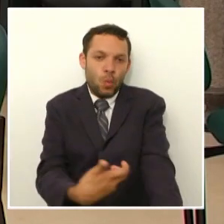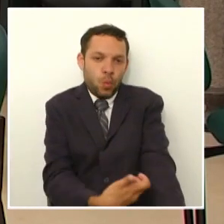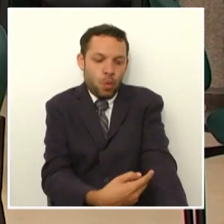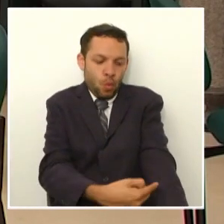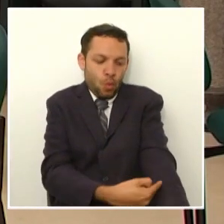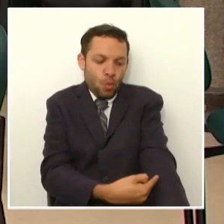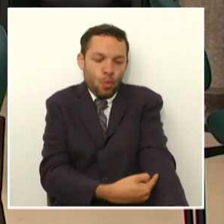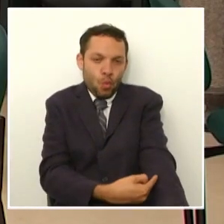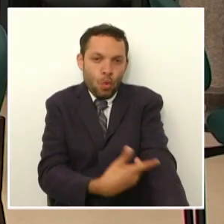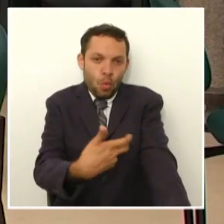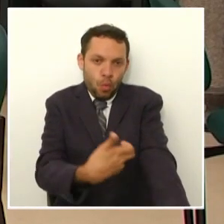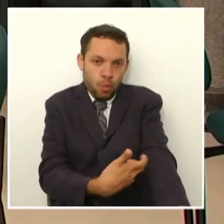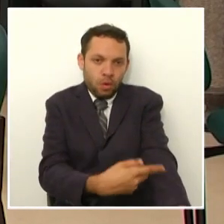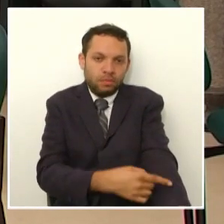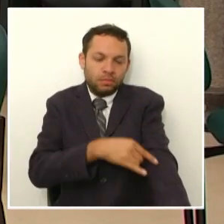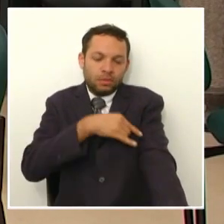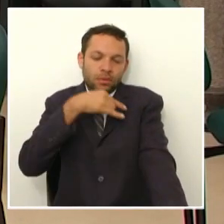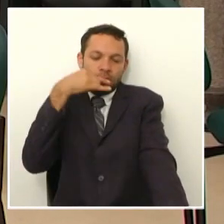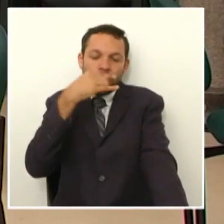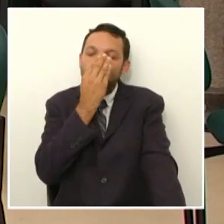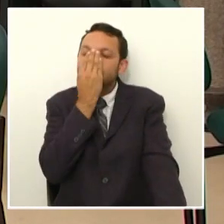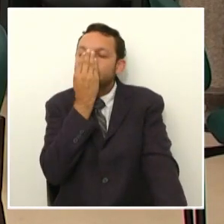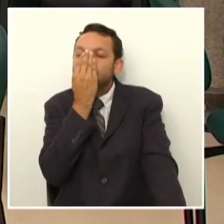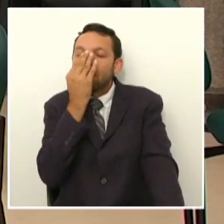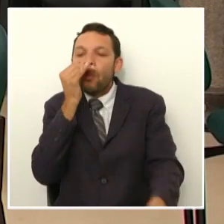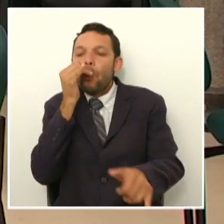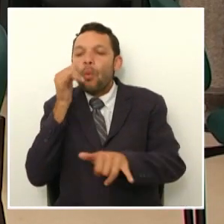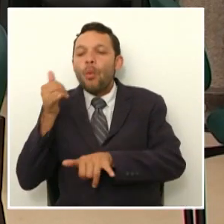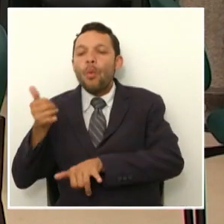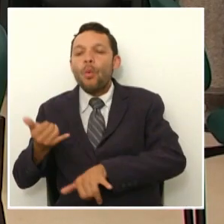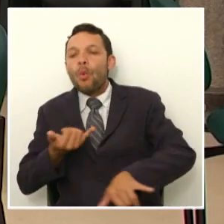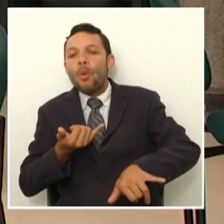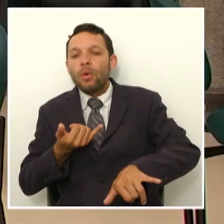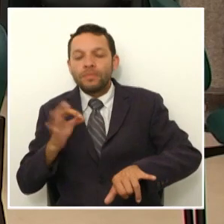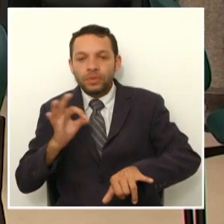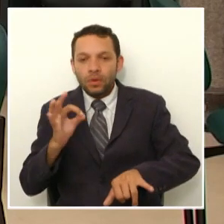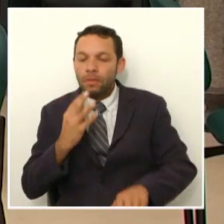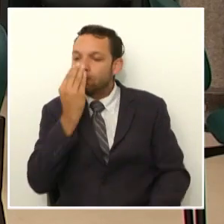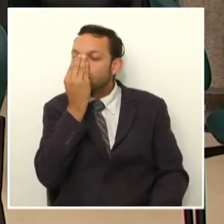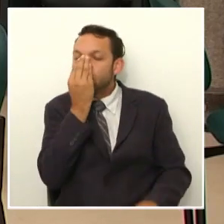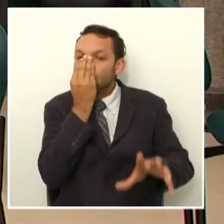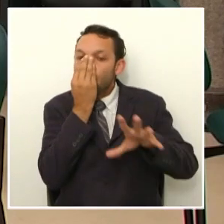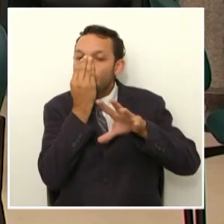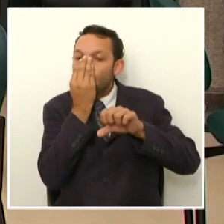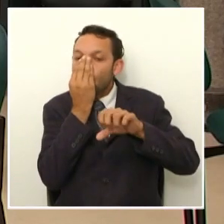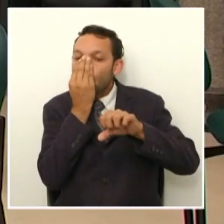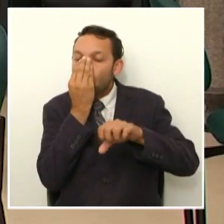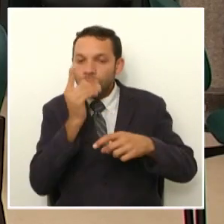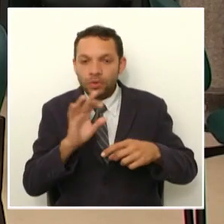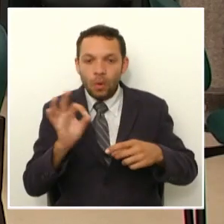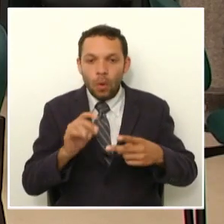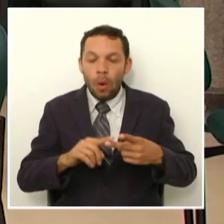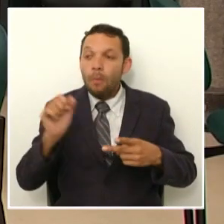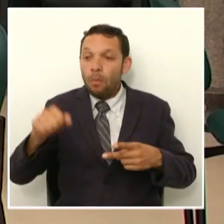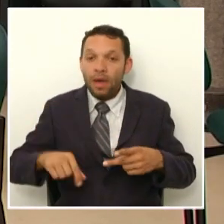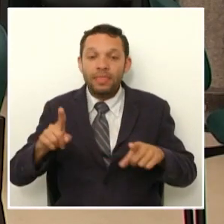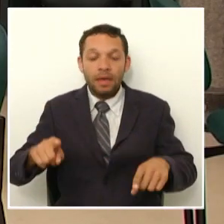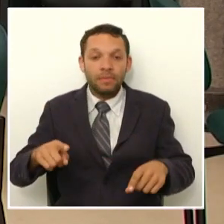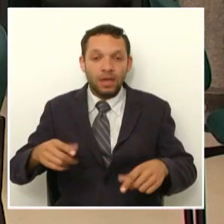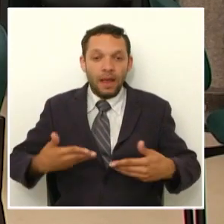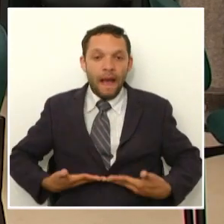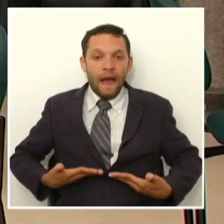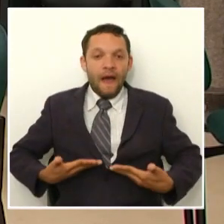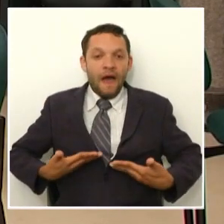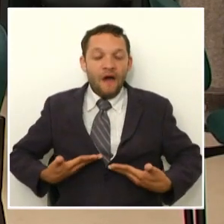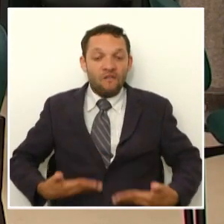ustedes dicen, venga, a usted lo van a operar y le van a poner anestesia general o usted va a poder hablar en la cirugía y